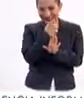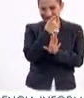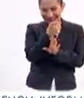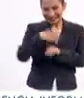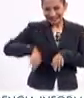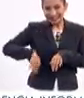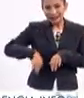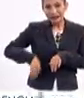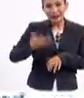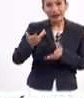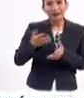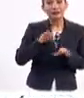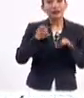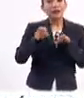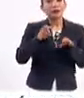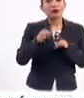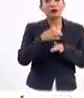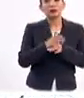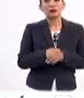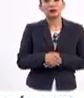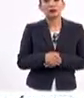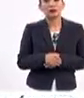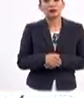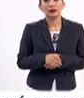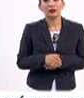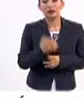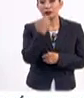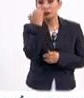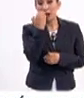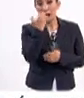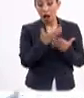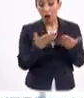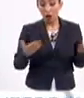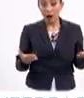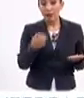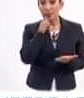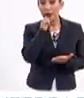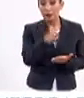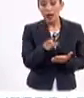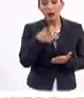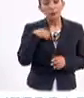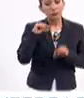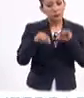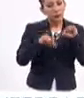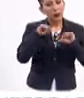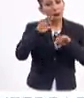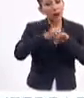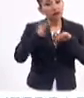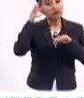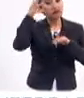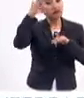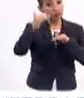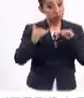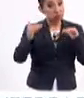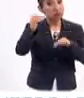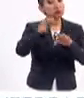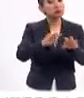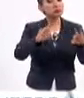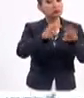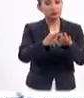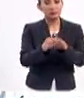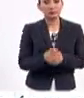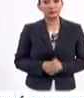temas, sobre la labor de esta importantísima institución, no solo ahora, sino que va a cobrar seguramente más relevancia a futuro.